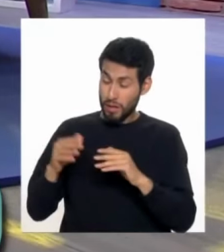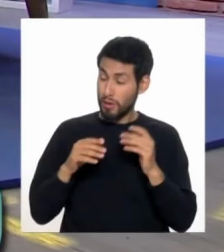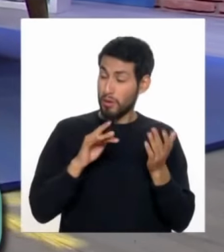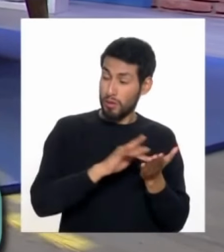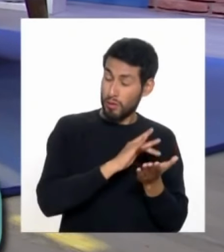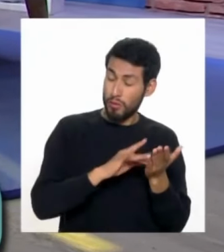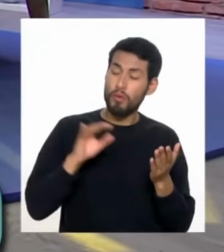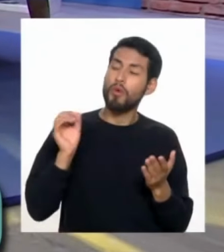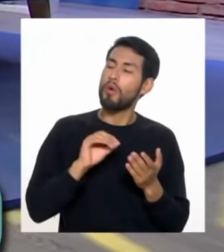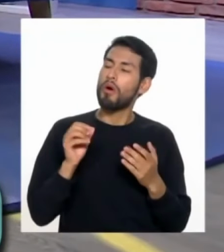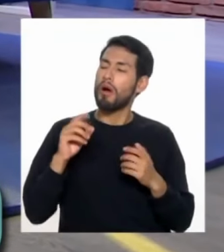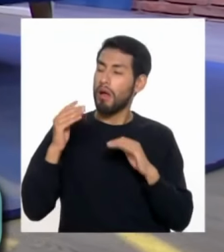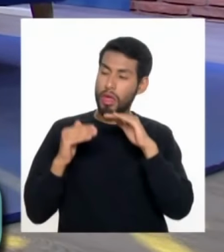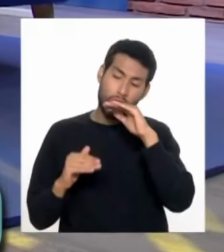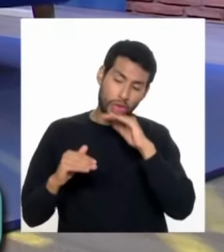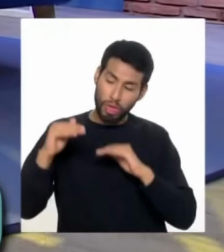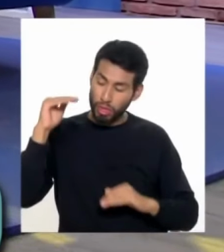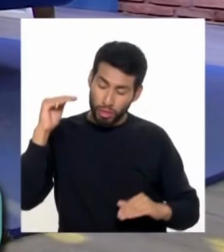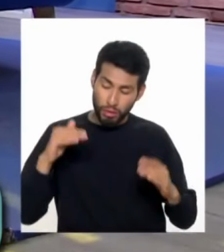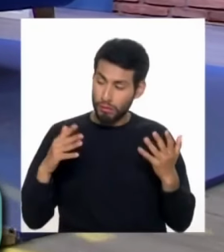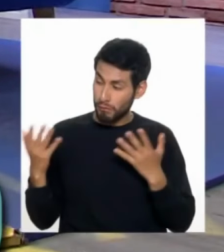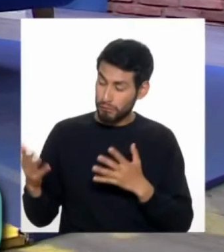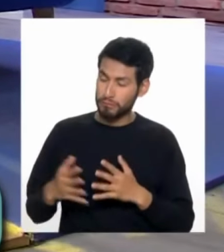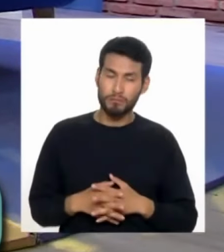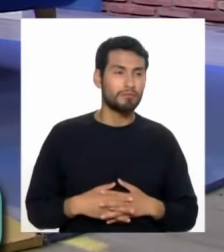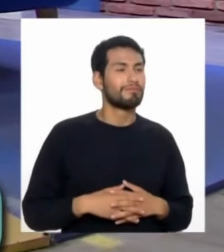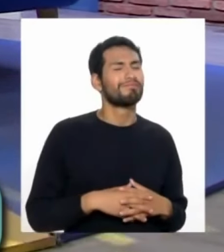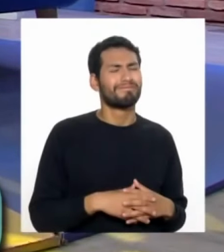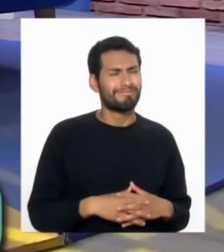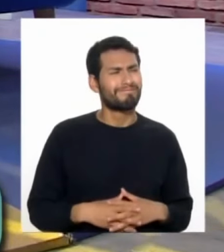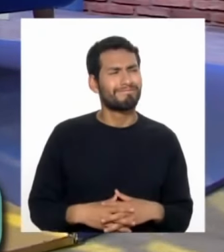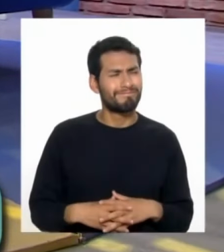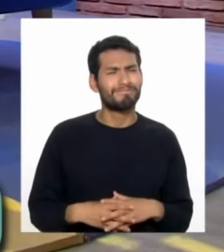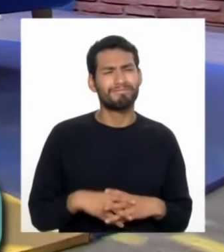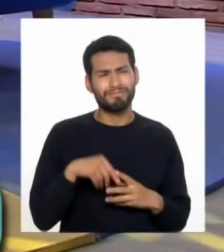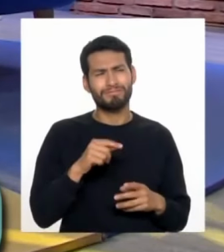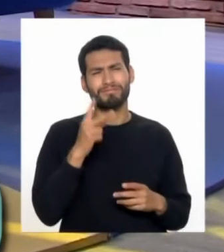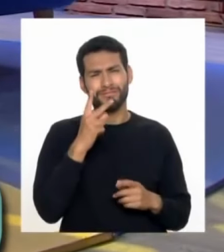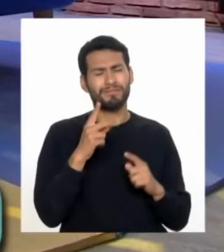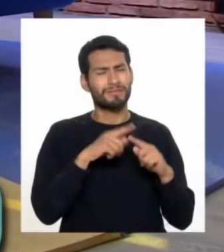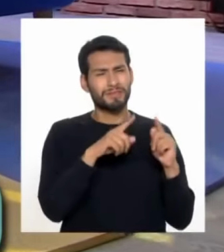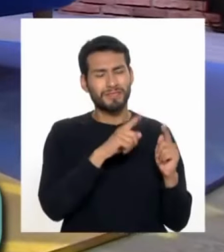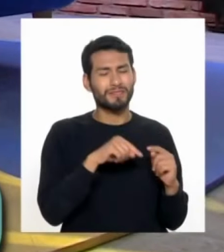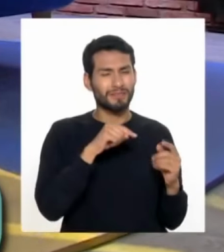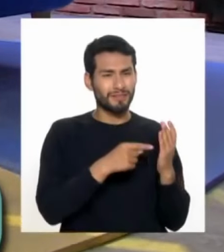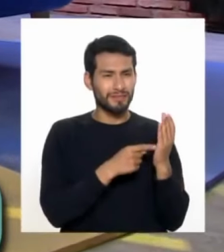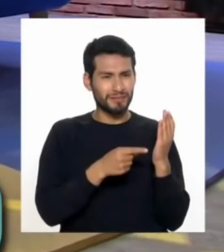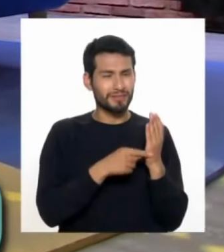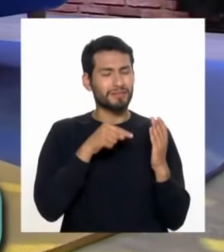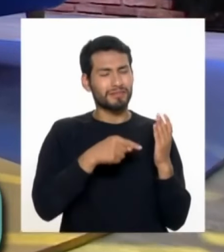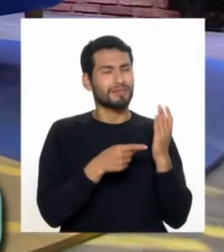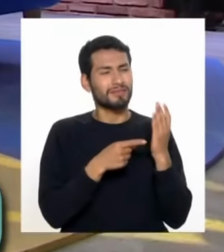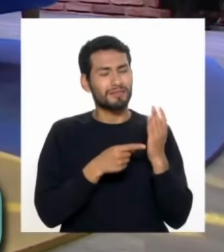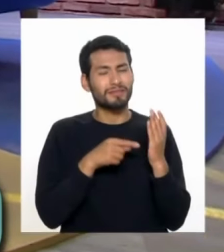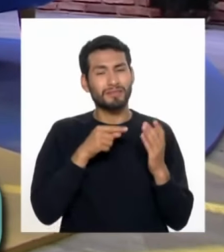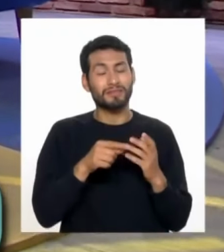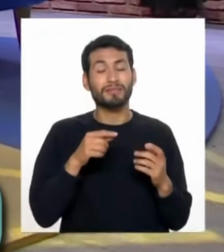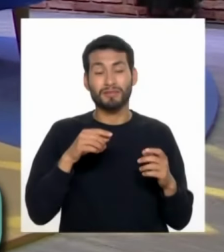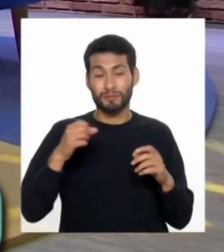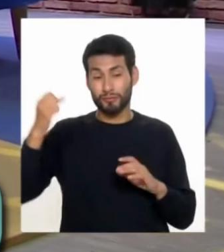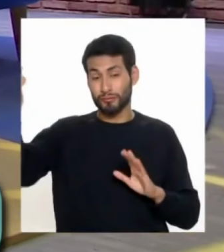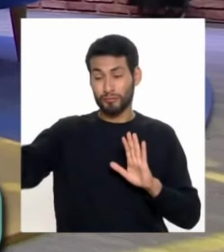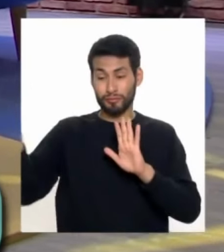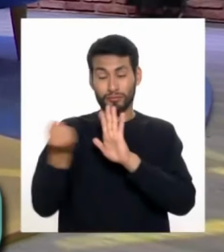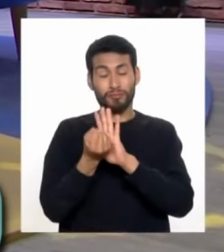o también van a haber estas falencias en uno y el otro? Claro, hay, digamos, dos grandes tipos de tecnologías, las tecnologías de conexión fija y